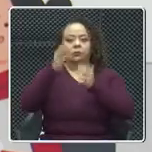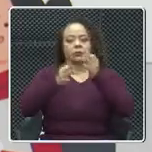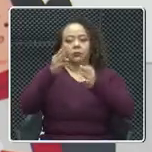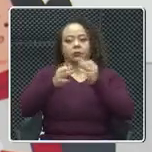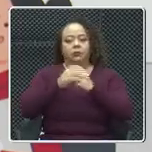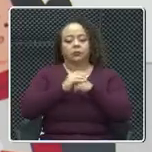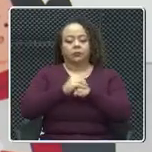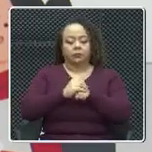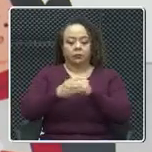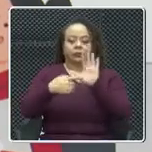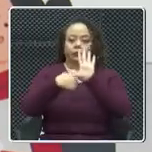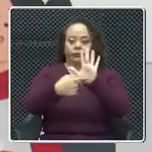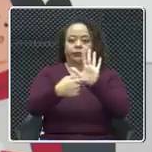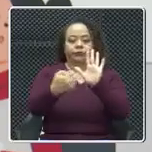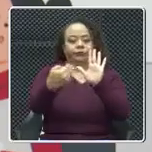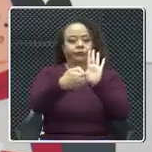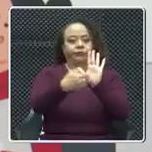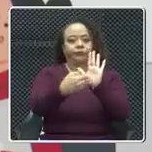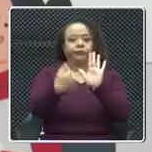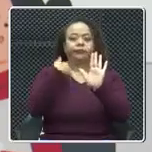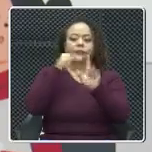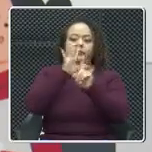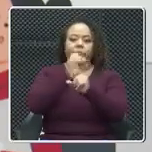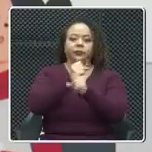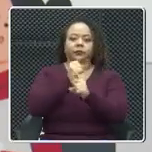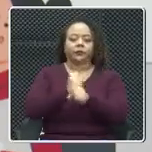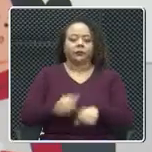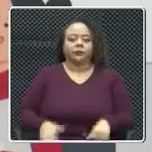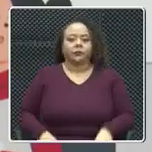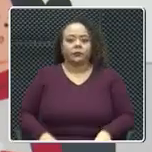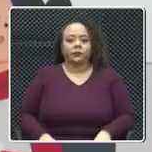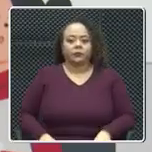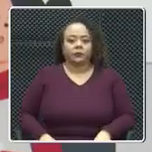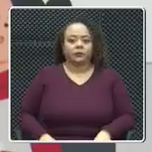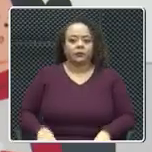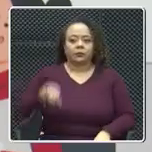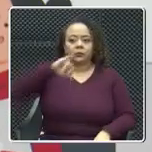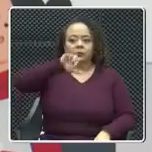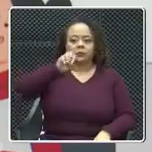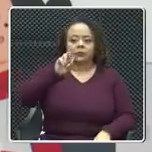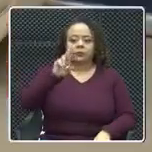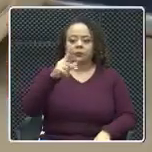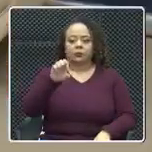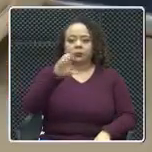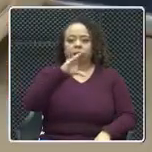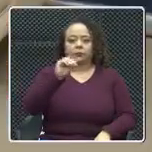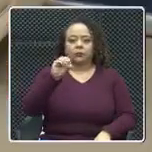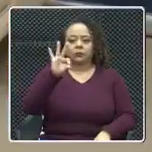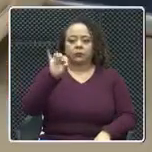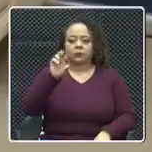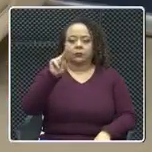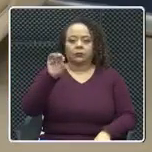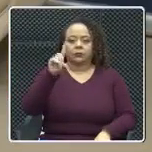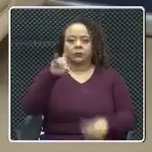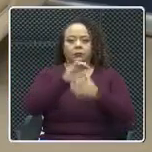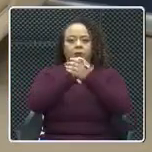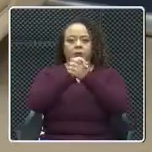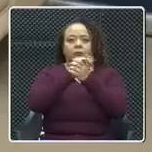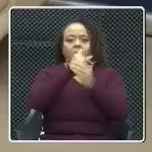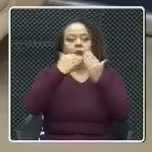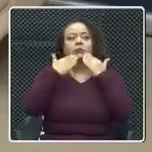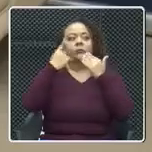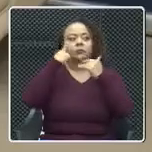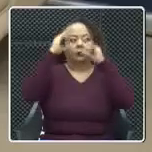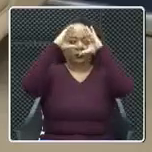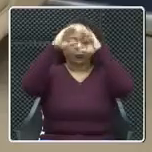se determine que hay acoso laboral. Ok. Jorge y Fernando les mandan las felicitaciones y el agradecimiento